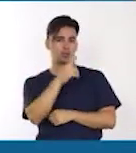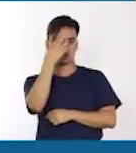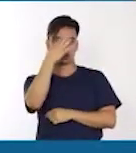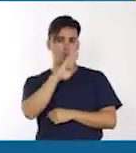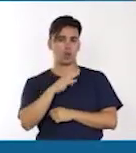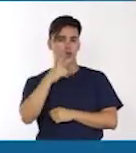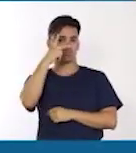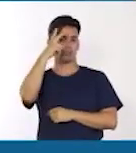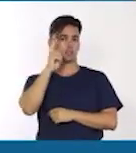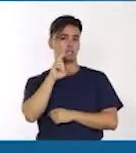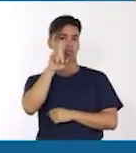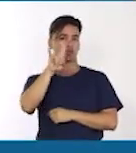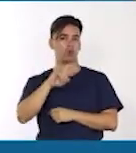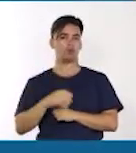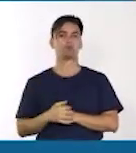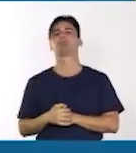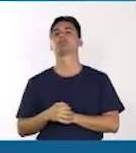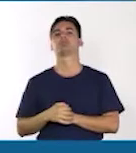siglo XIX.